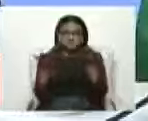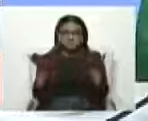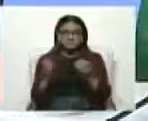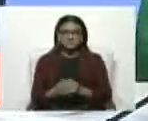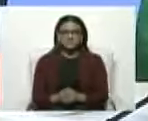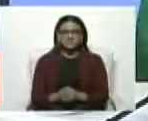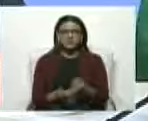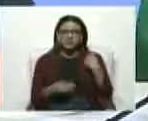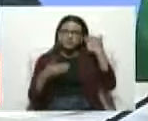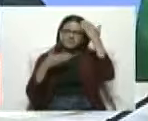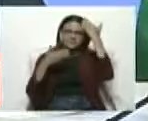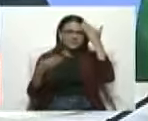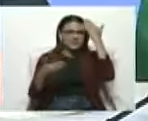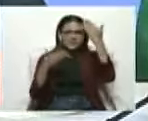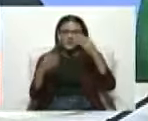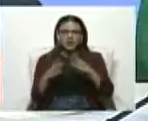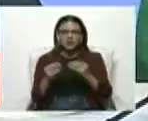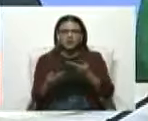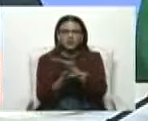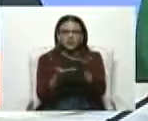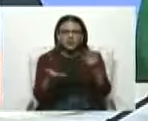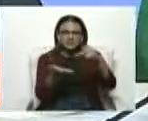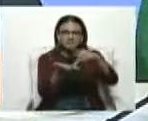Bueno, los saludo a todas y a todos.